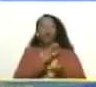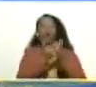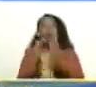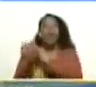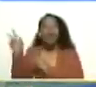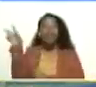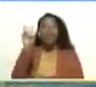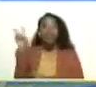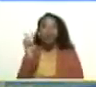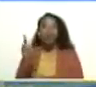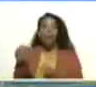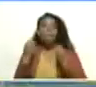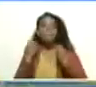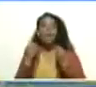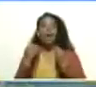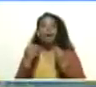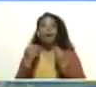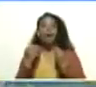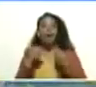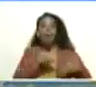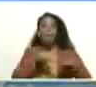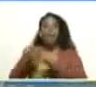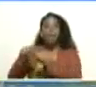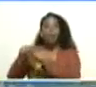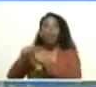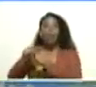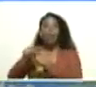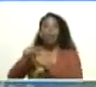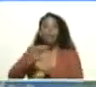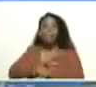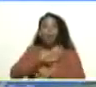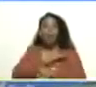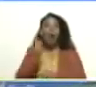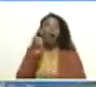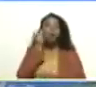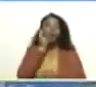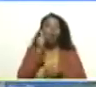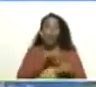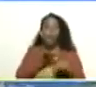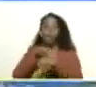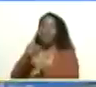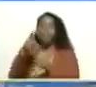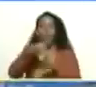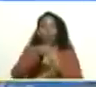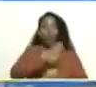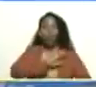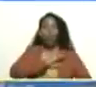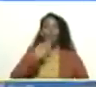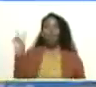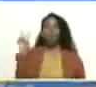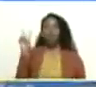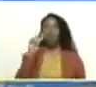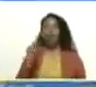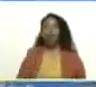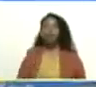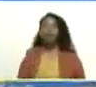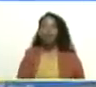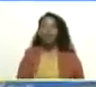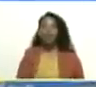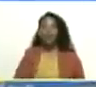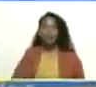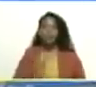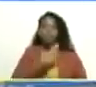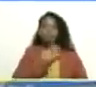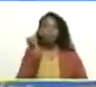para que el poder imperialista de Estados Unidos se apoderara del petróleo venezolano se